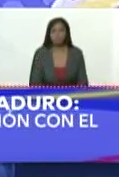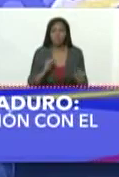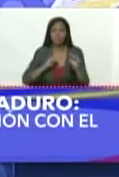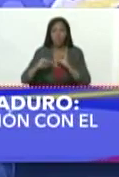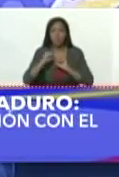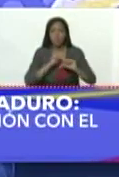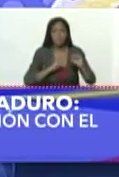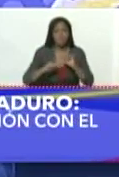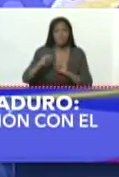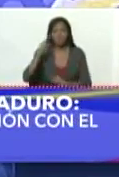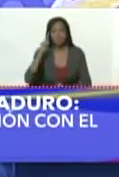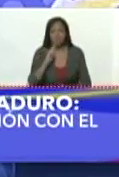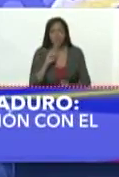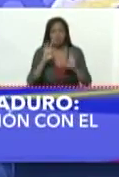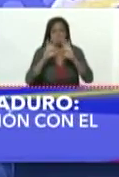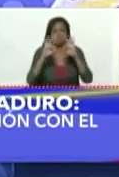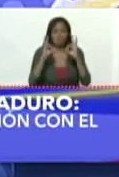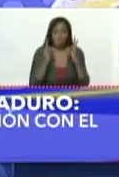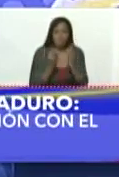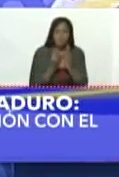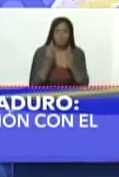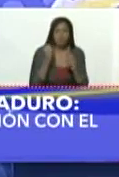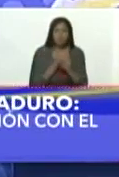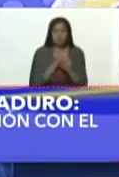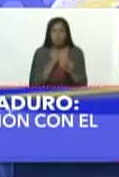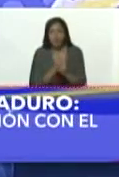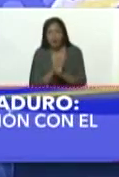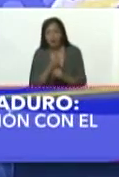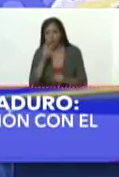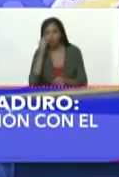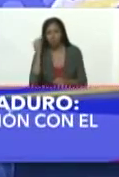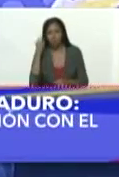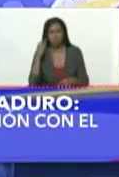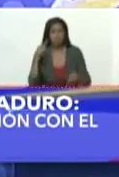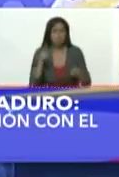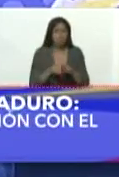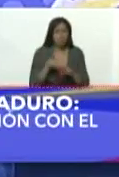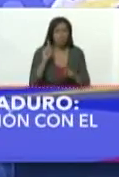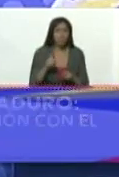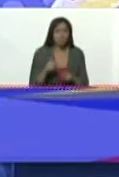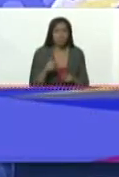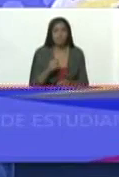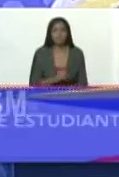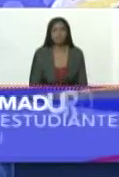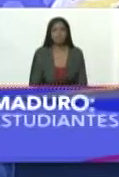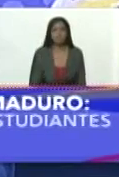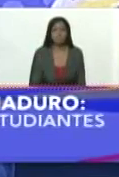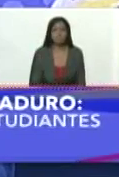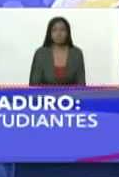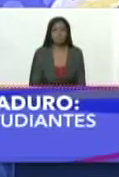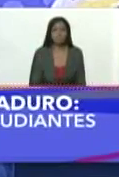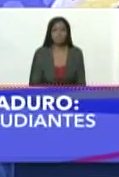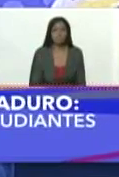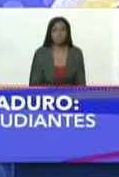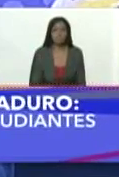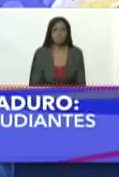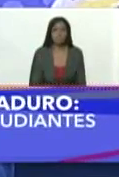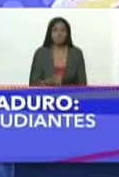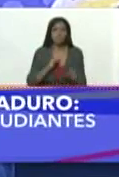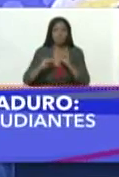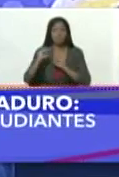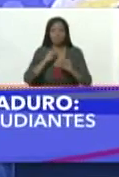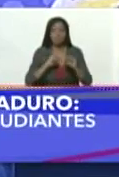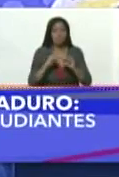movimiento bolivariano de familia, trabajadores, trabajadoras, obreros, obreras, el movimiento